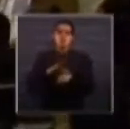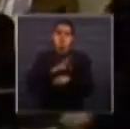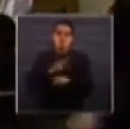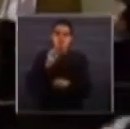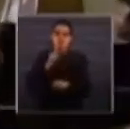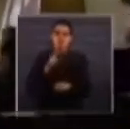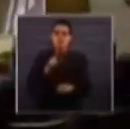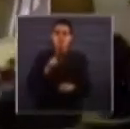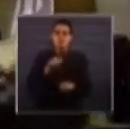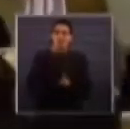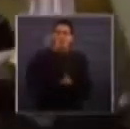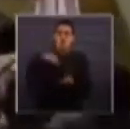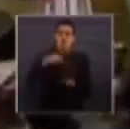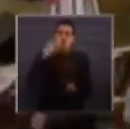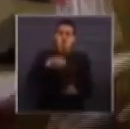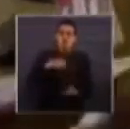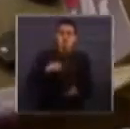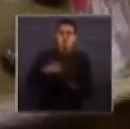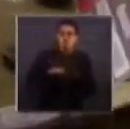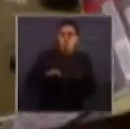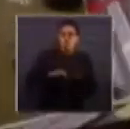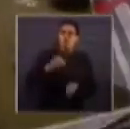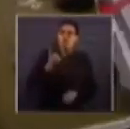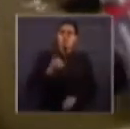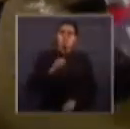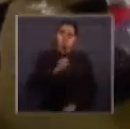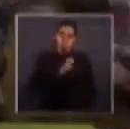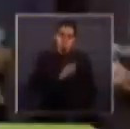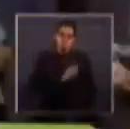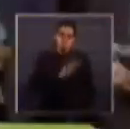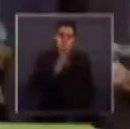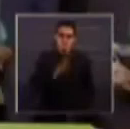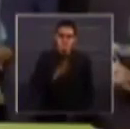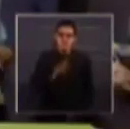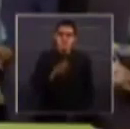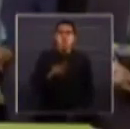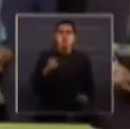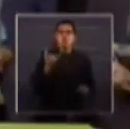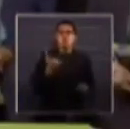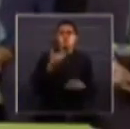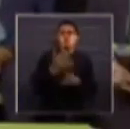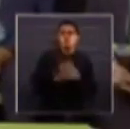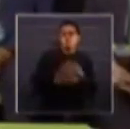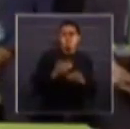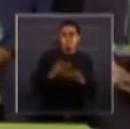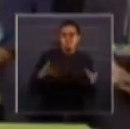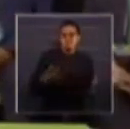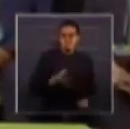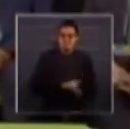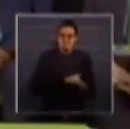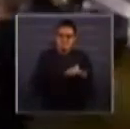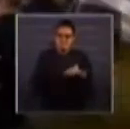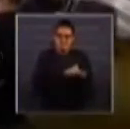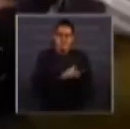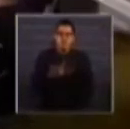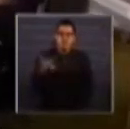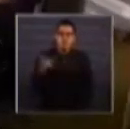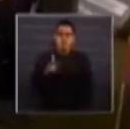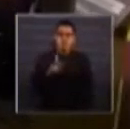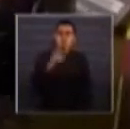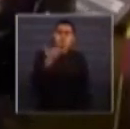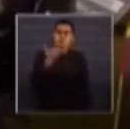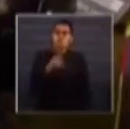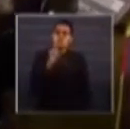ambiente propicio de cordialidad y desde luego prevaleciendo la sustentabilidad de Guanajuato. Y hay, entre otras